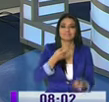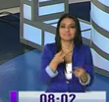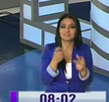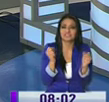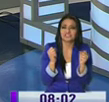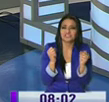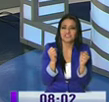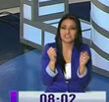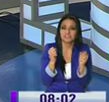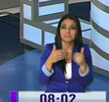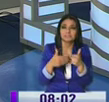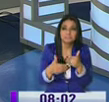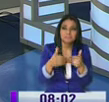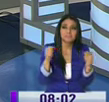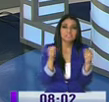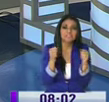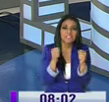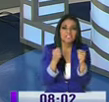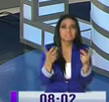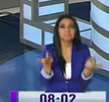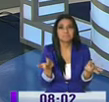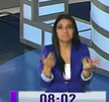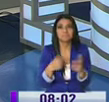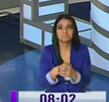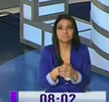de esa época de verano